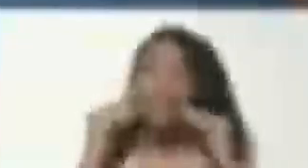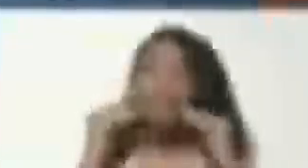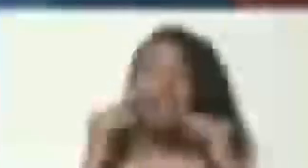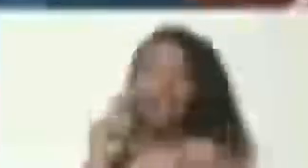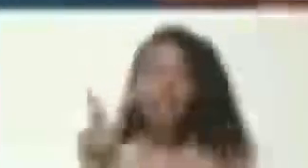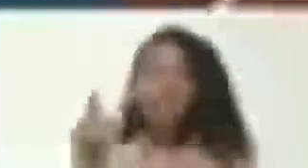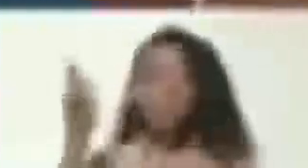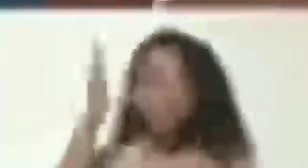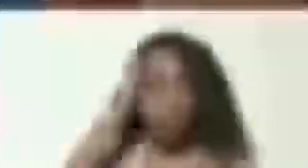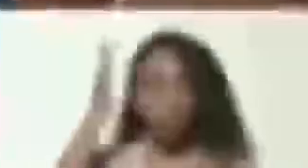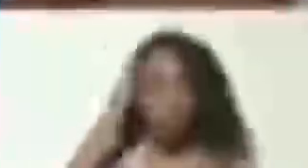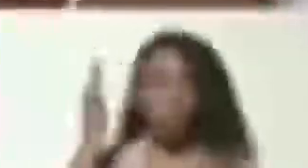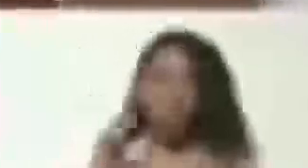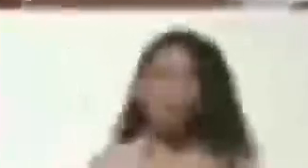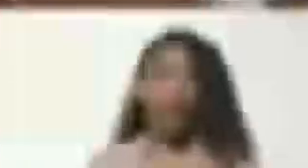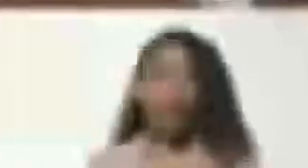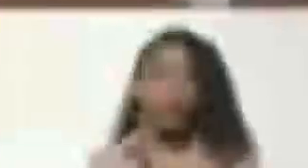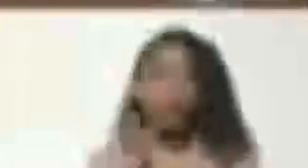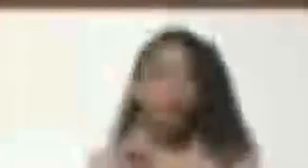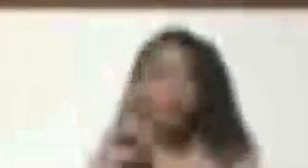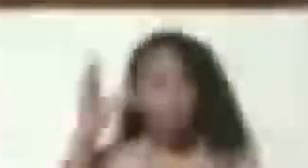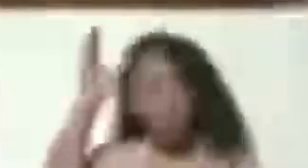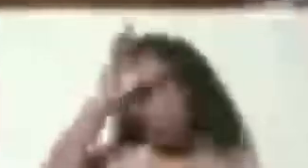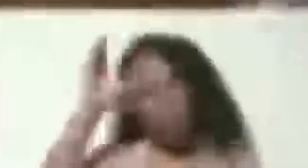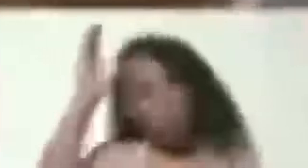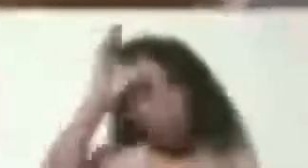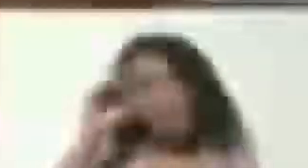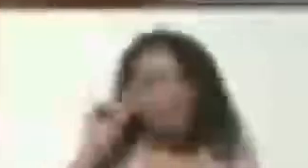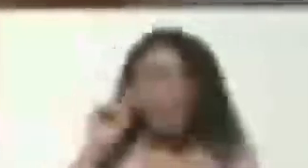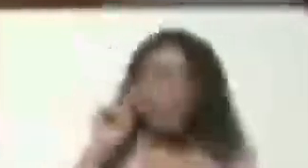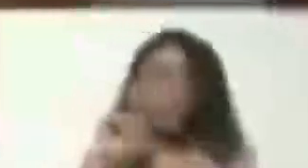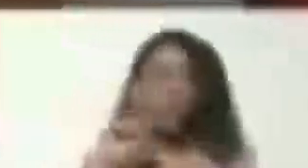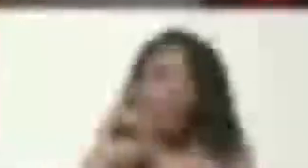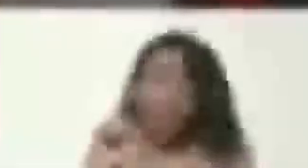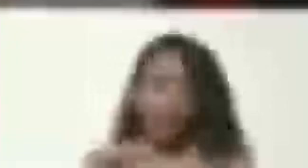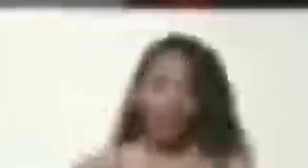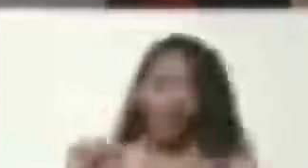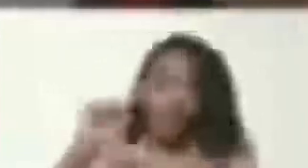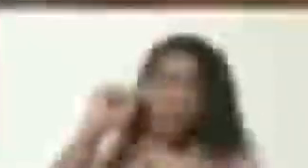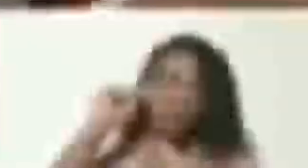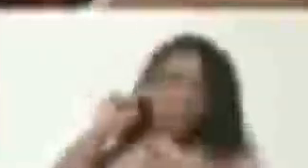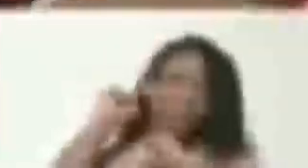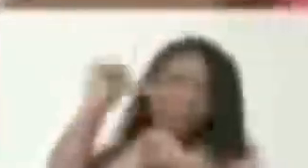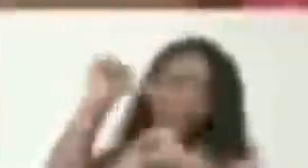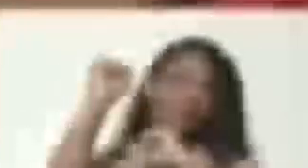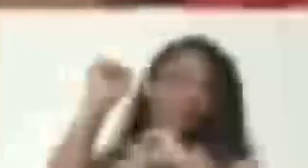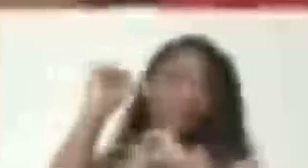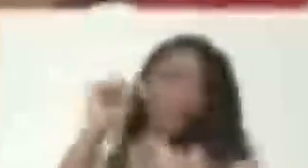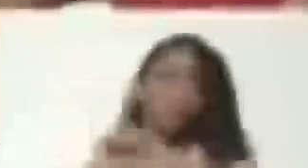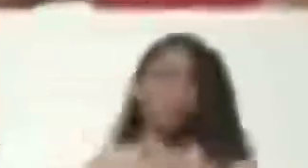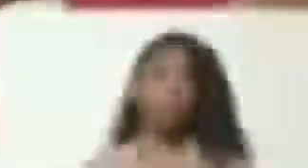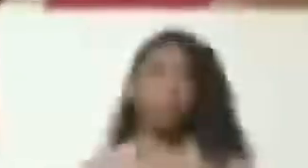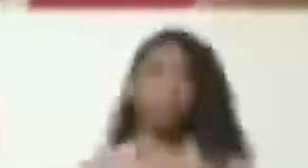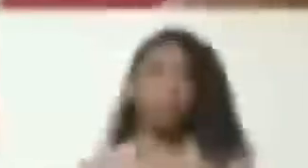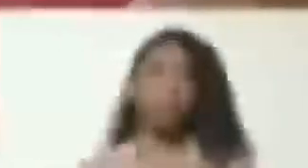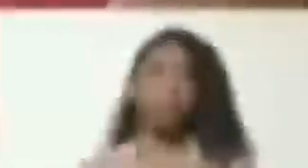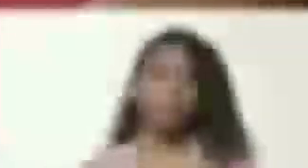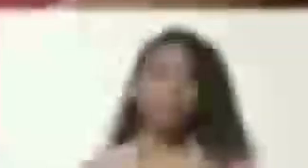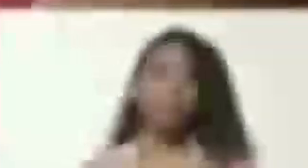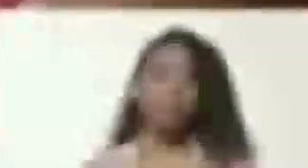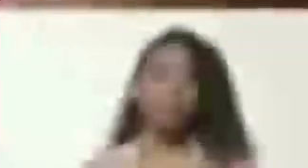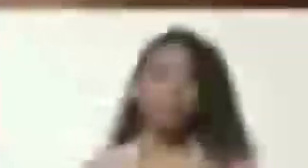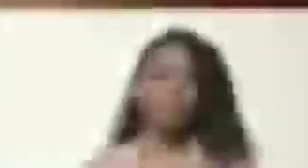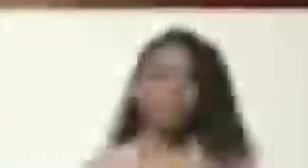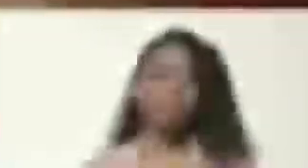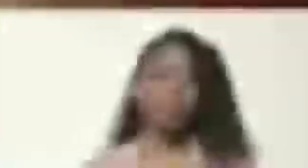llames pesimista, sino realista. Aquí en nuestro canal somos realistas. Si tú te vas a poner a